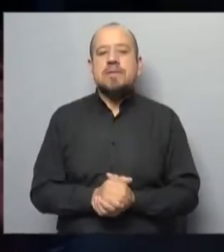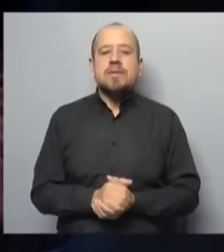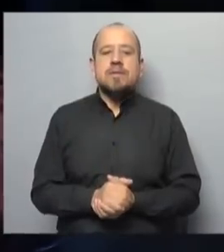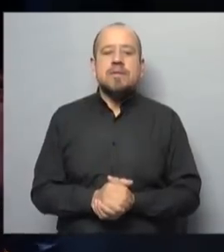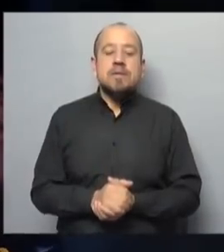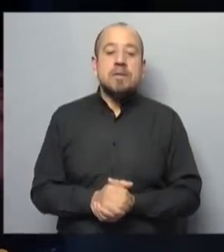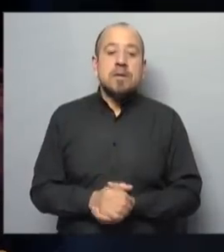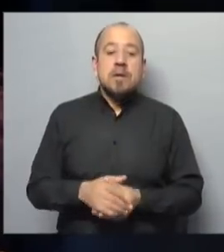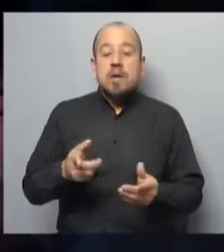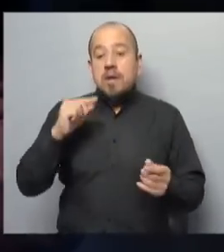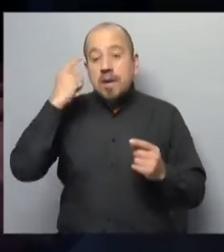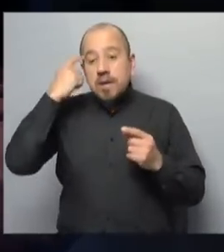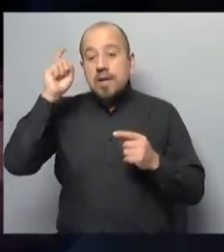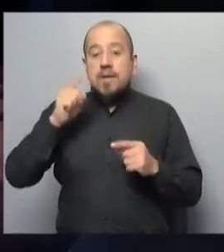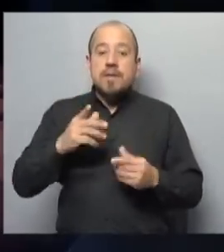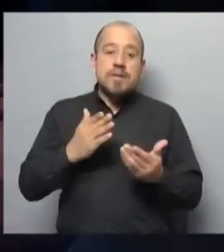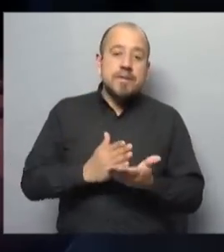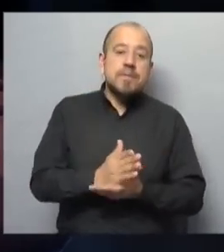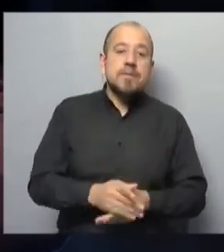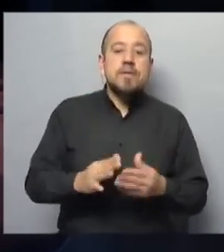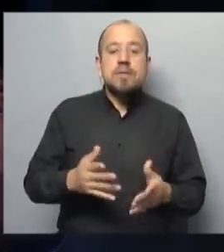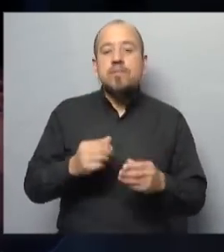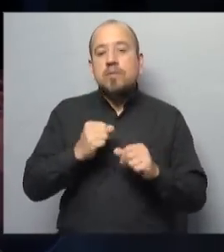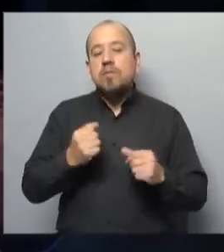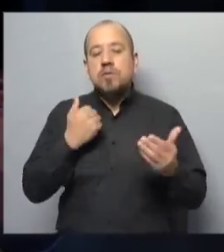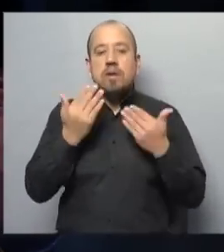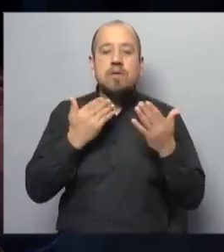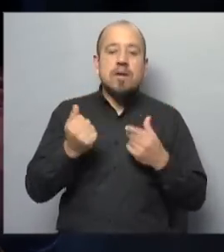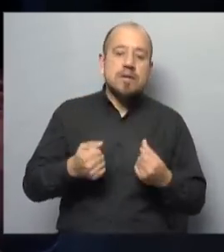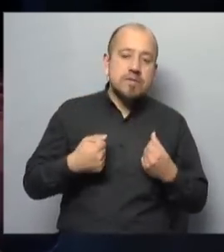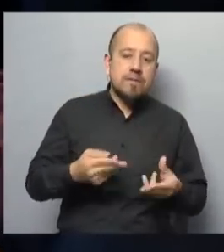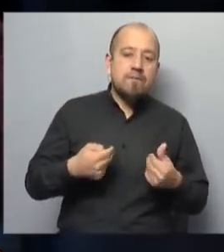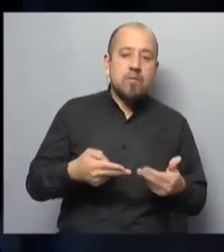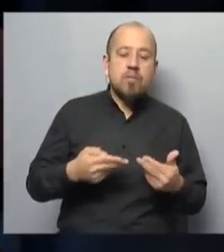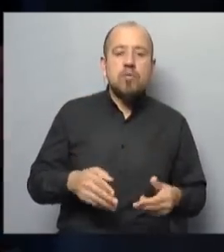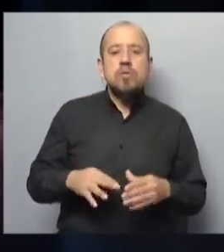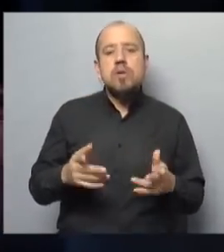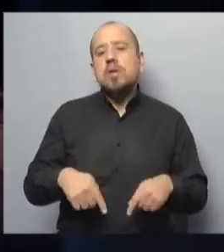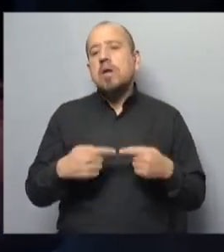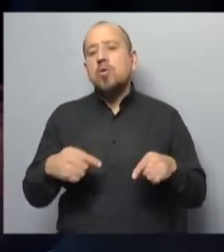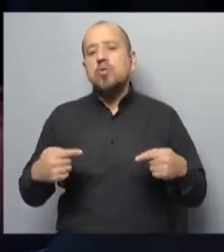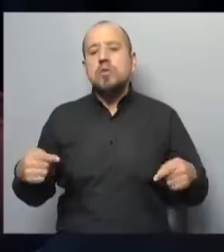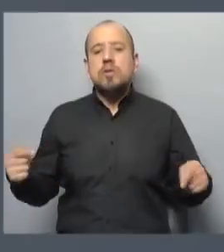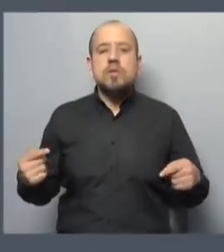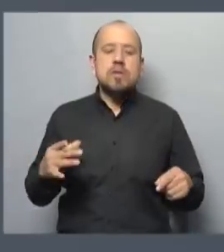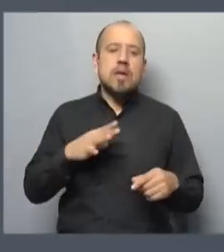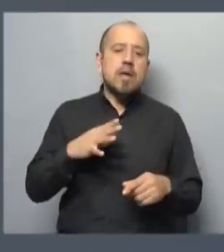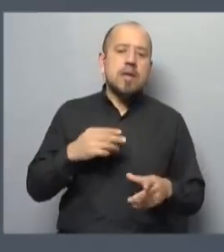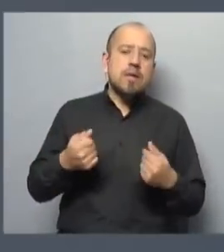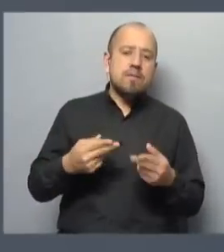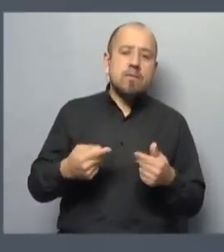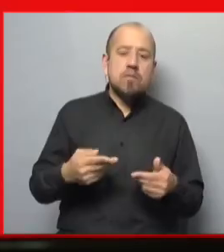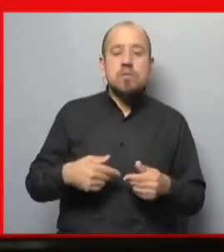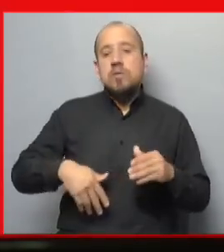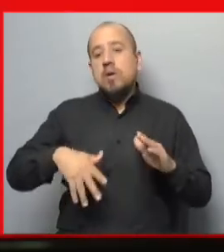la idea siempre es que podamos hablar un poco de fútbol y de las cosas que rodean el fútbol que a